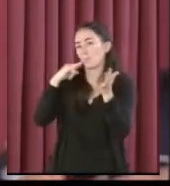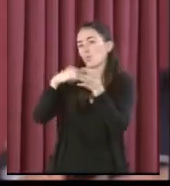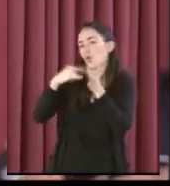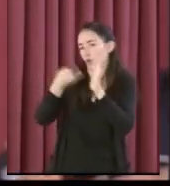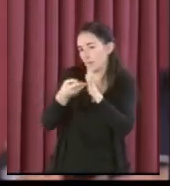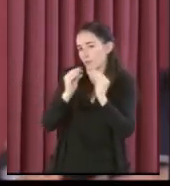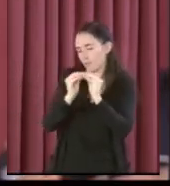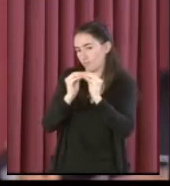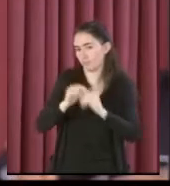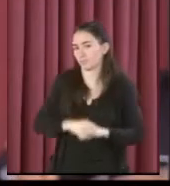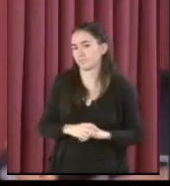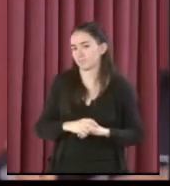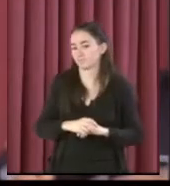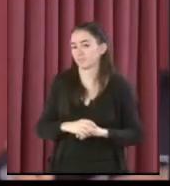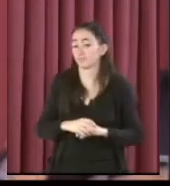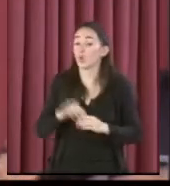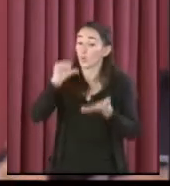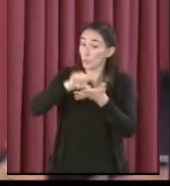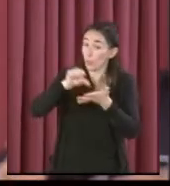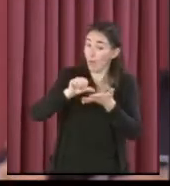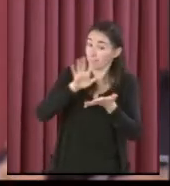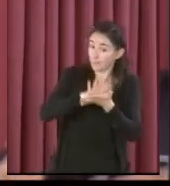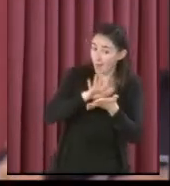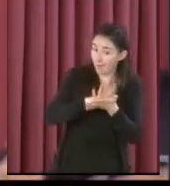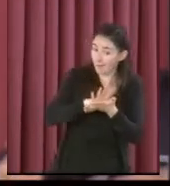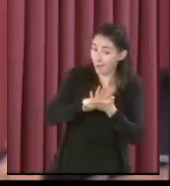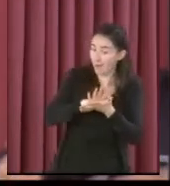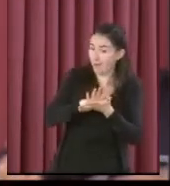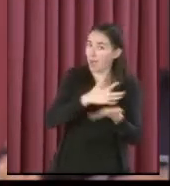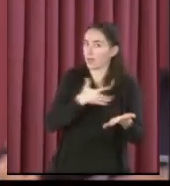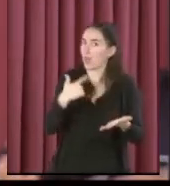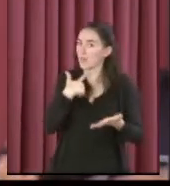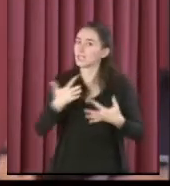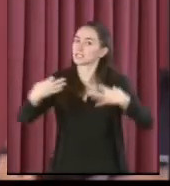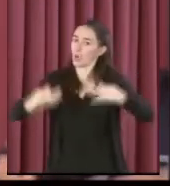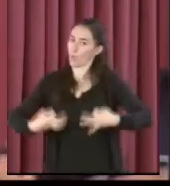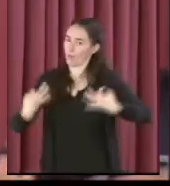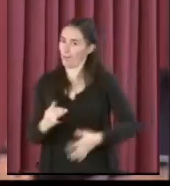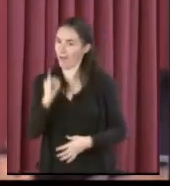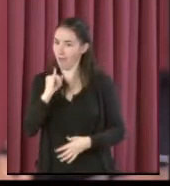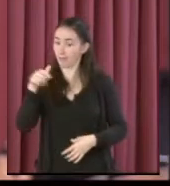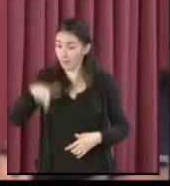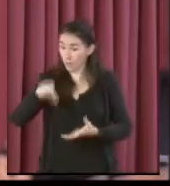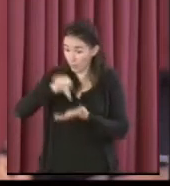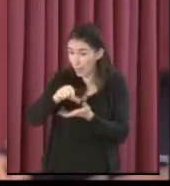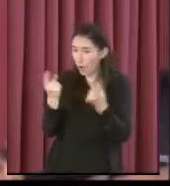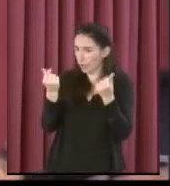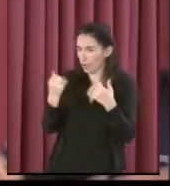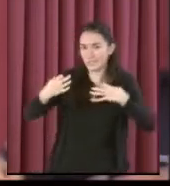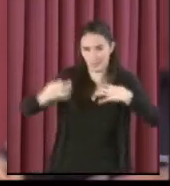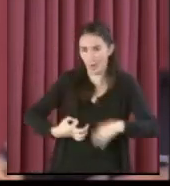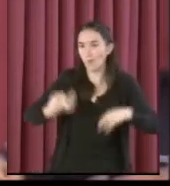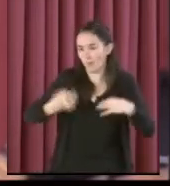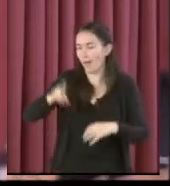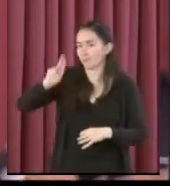una ciudad segura. Y Logroño lo es, y cada vez más. Los ciudadanos necesitamos estar